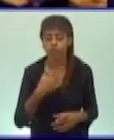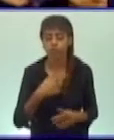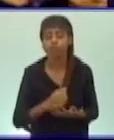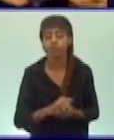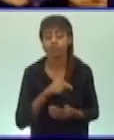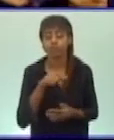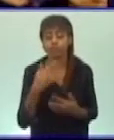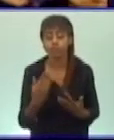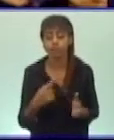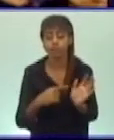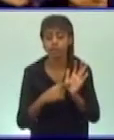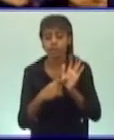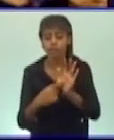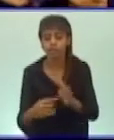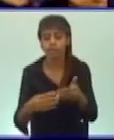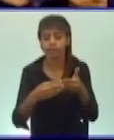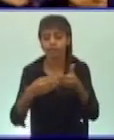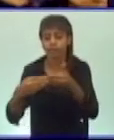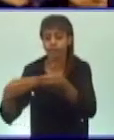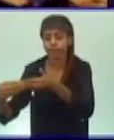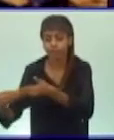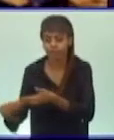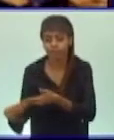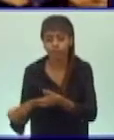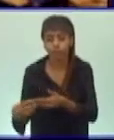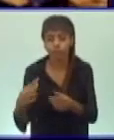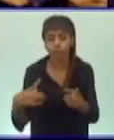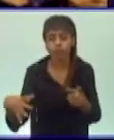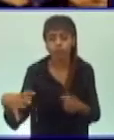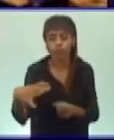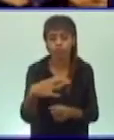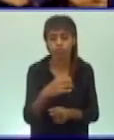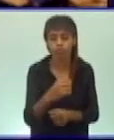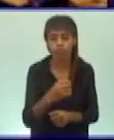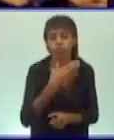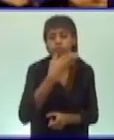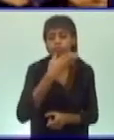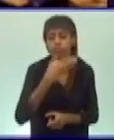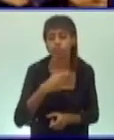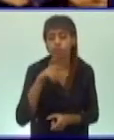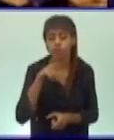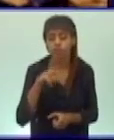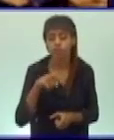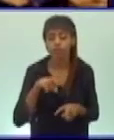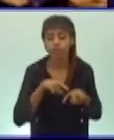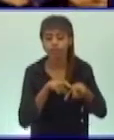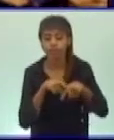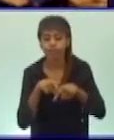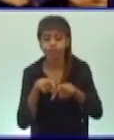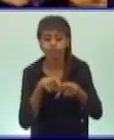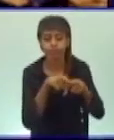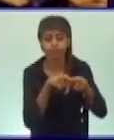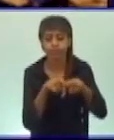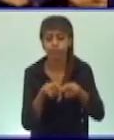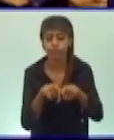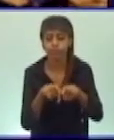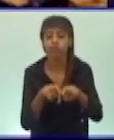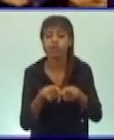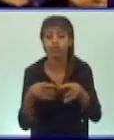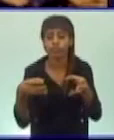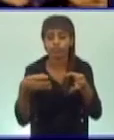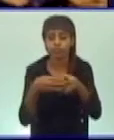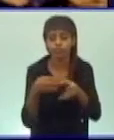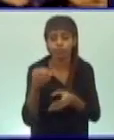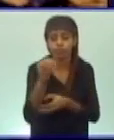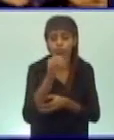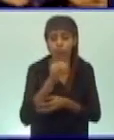digno ejemplo a seguir por todos los jóvenes. Y este es el emblema que ha acompañado a esta aguerrida